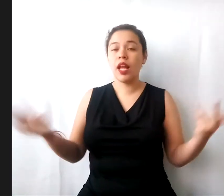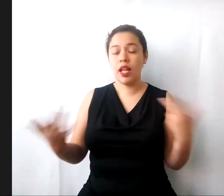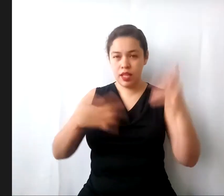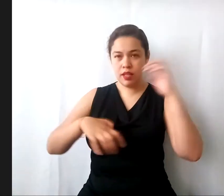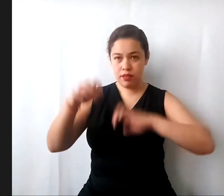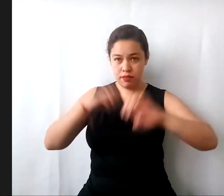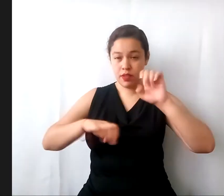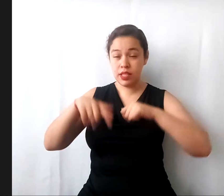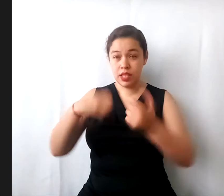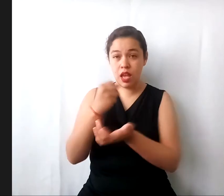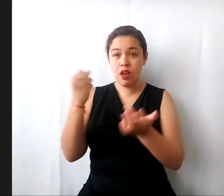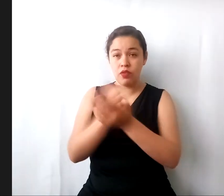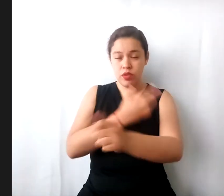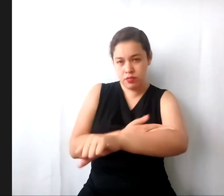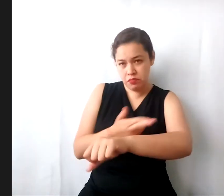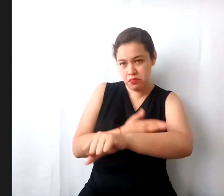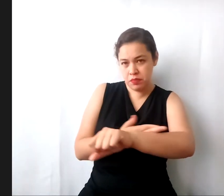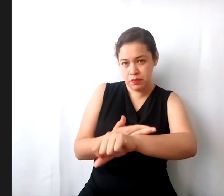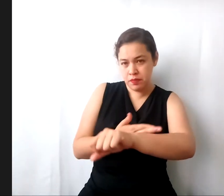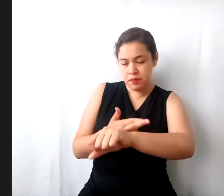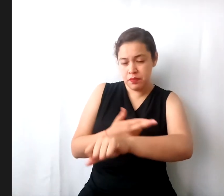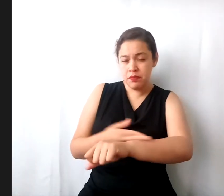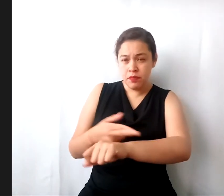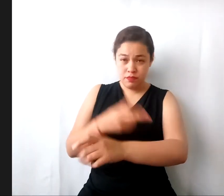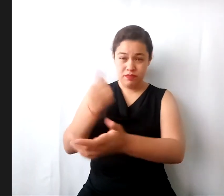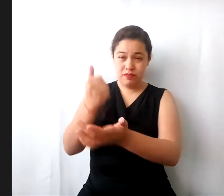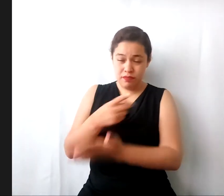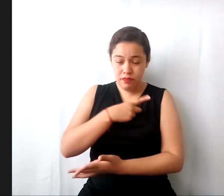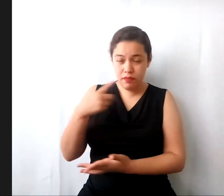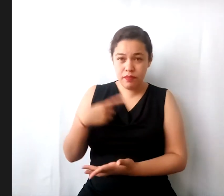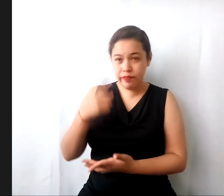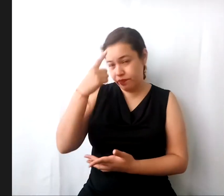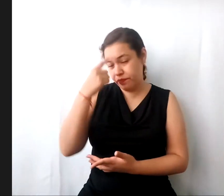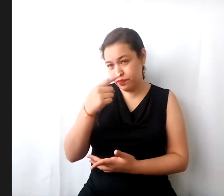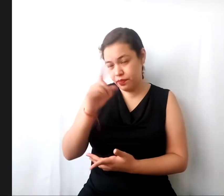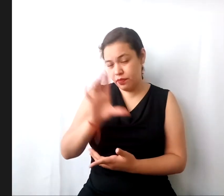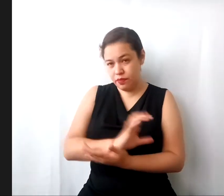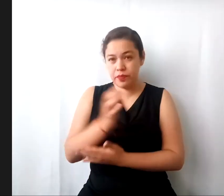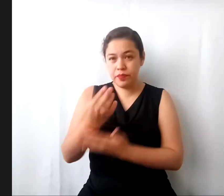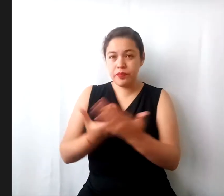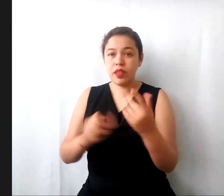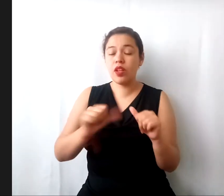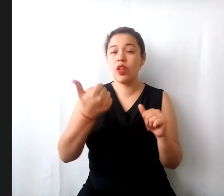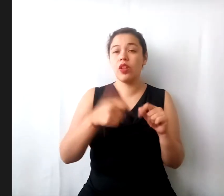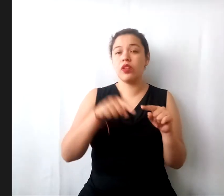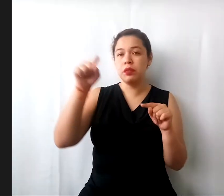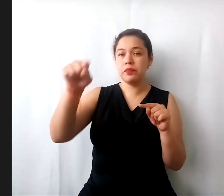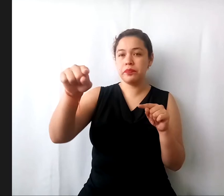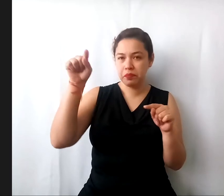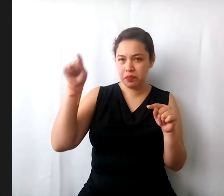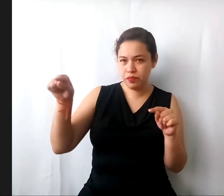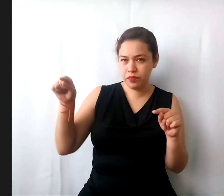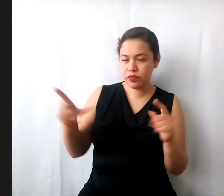estaría obligada a registrarse, ya que contrata también a otras empresas u otras